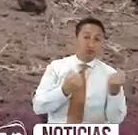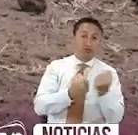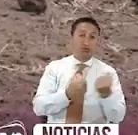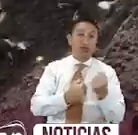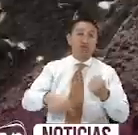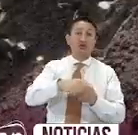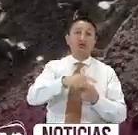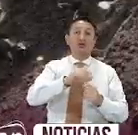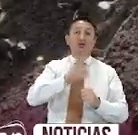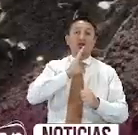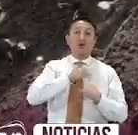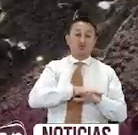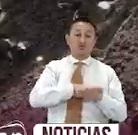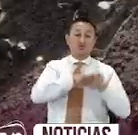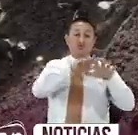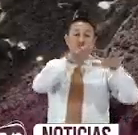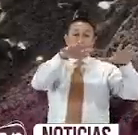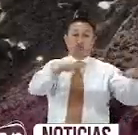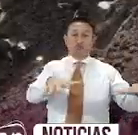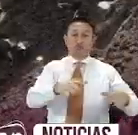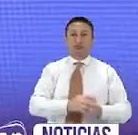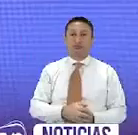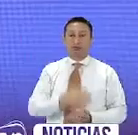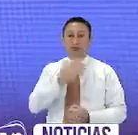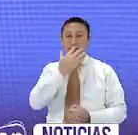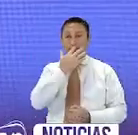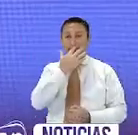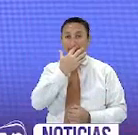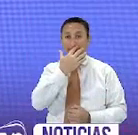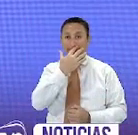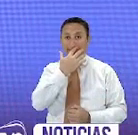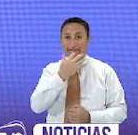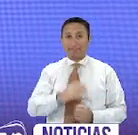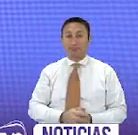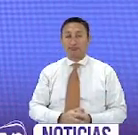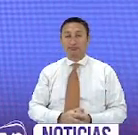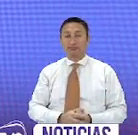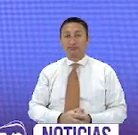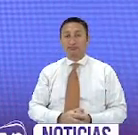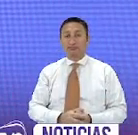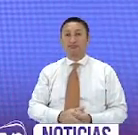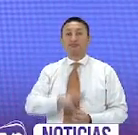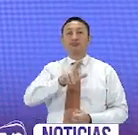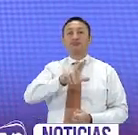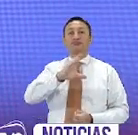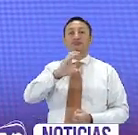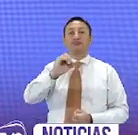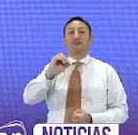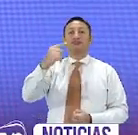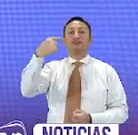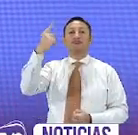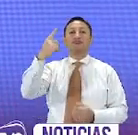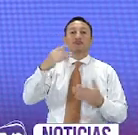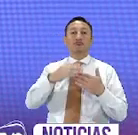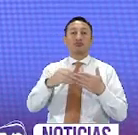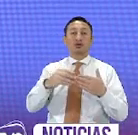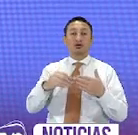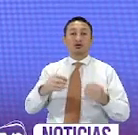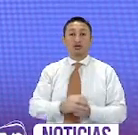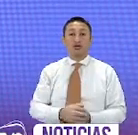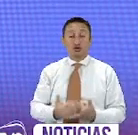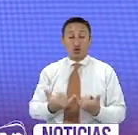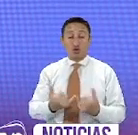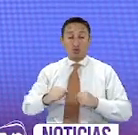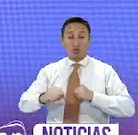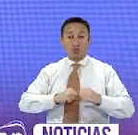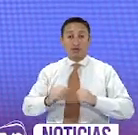sistemas de riego en varias provincias del país. Tenemos 30 millones de dólares que estamos gestionando